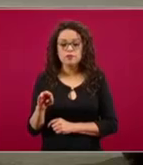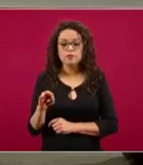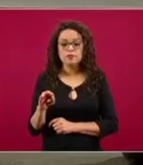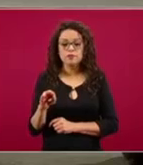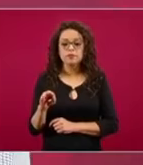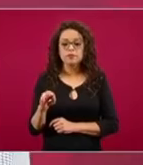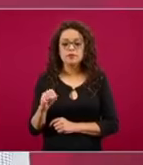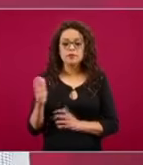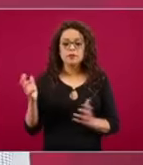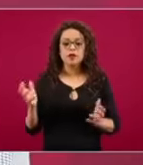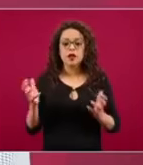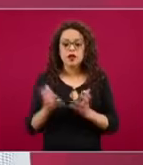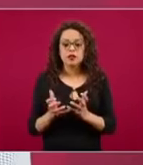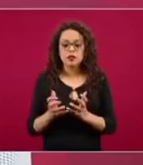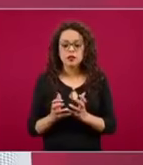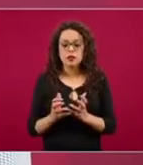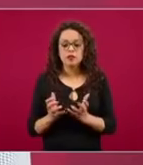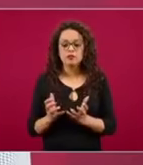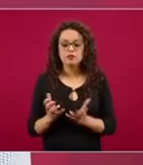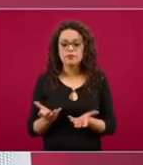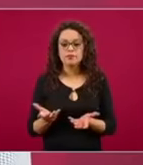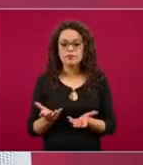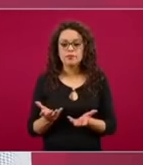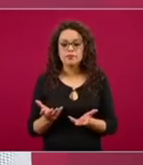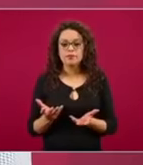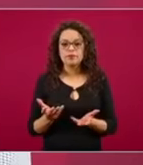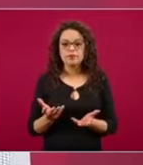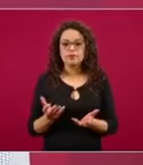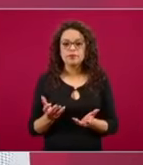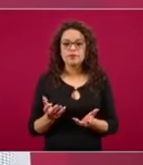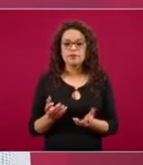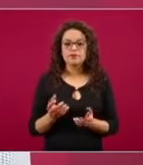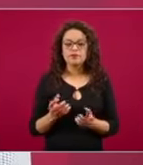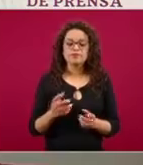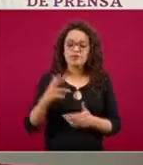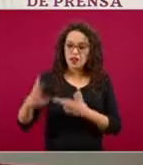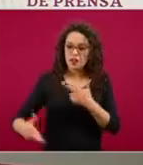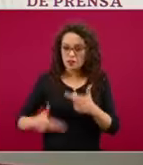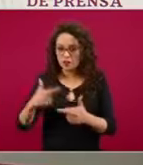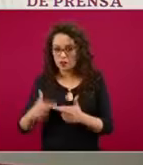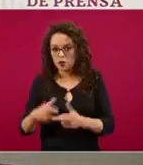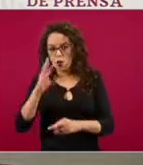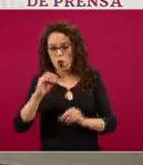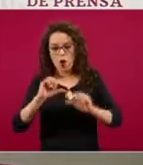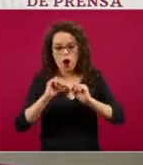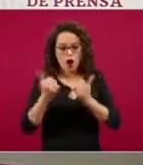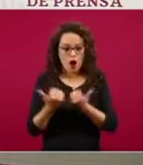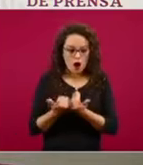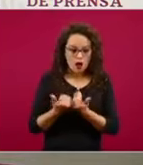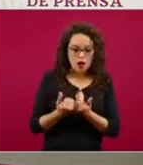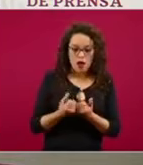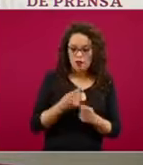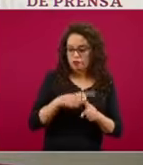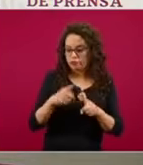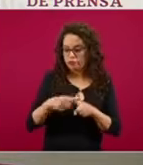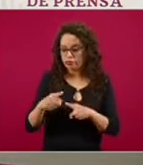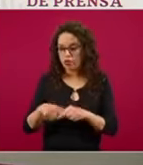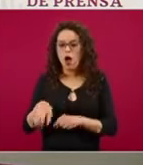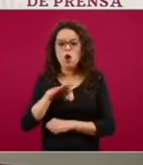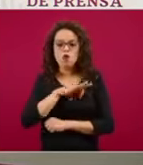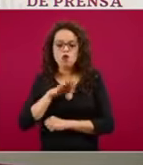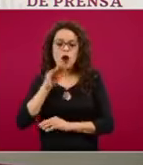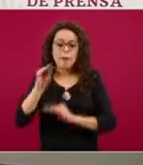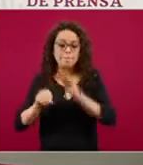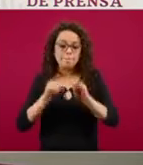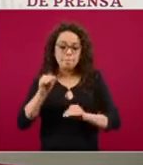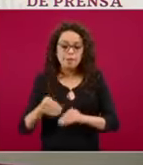implementaciones en ciertas áreas o a nivel regional que pudieran en su momento facilitar, pero esto